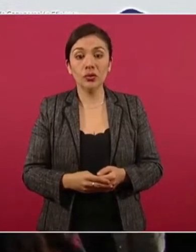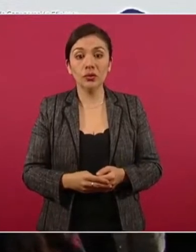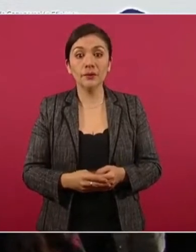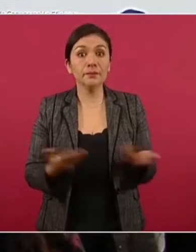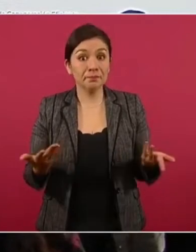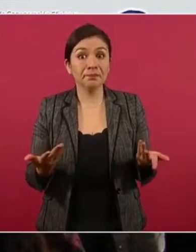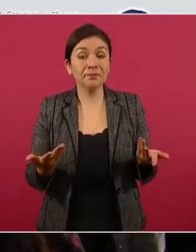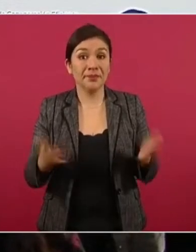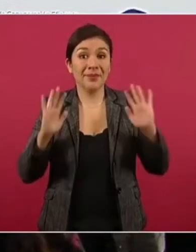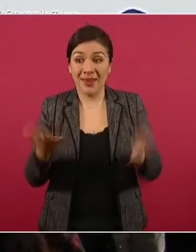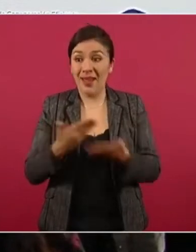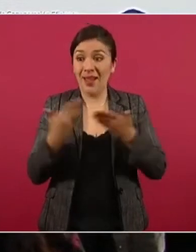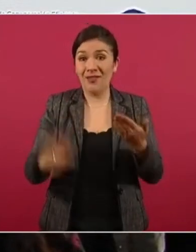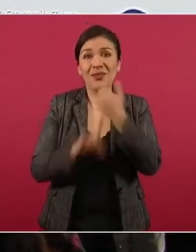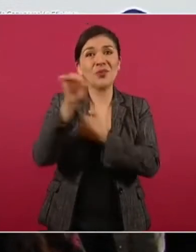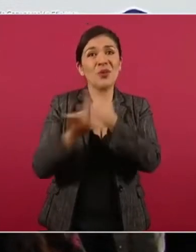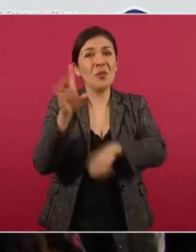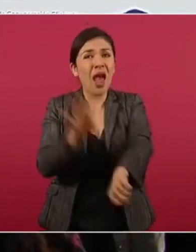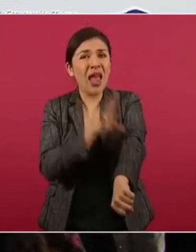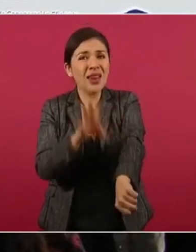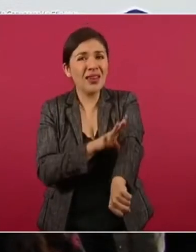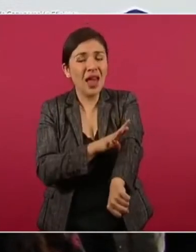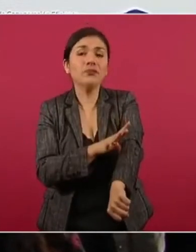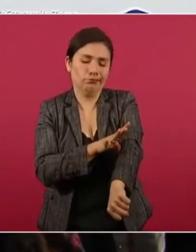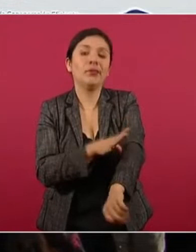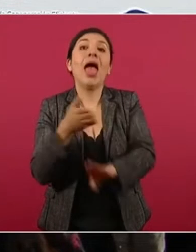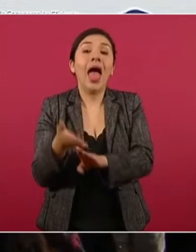Ya con la crisis energética, antes